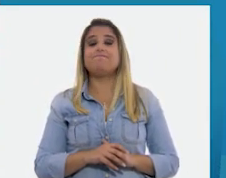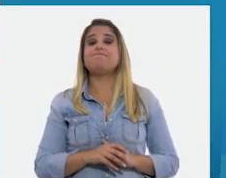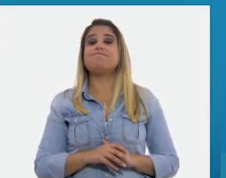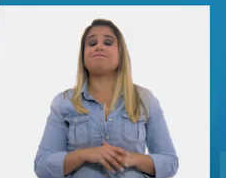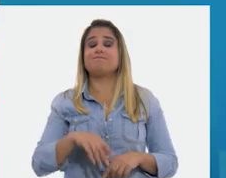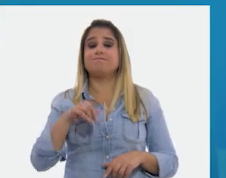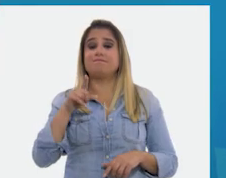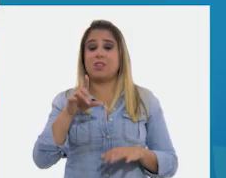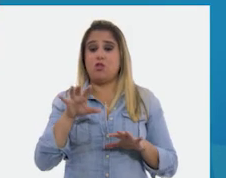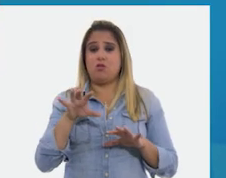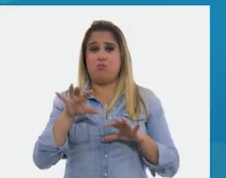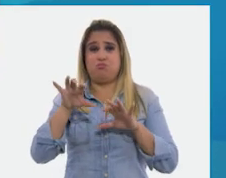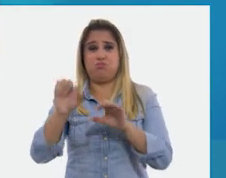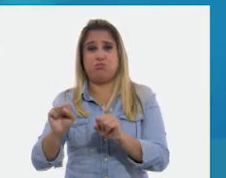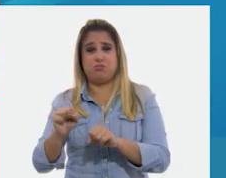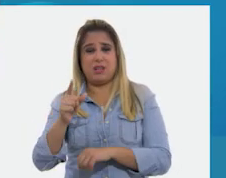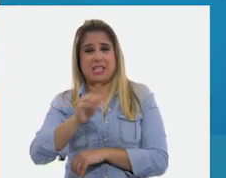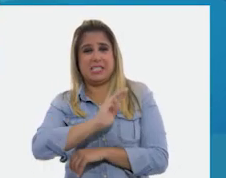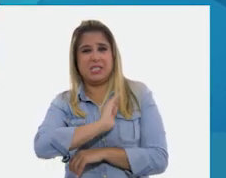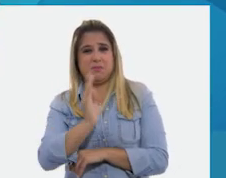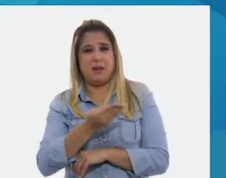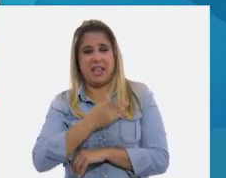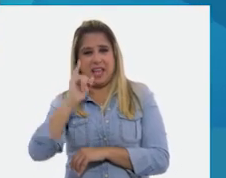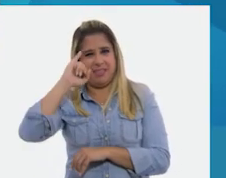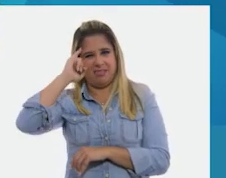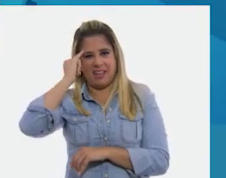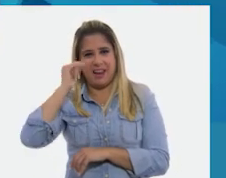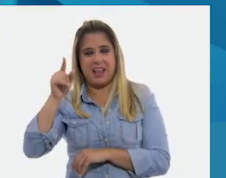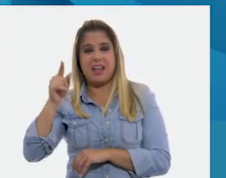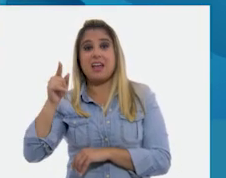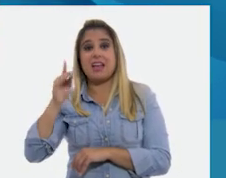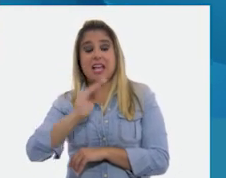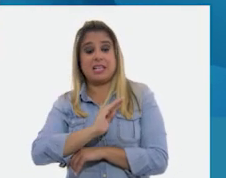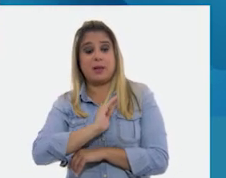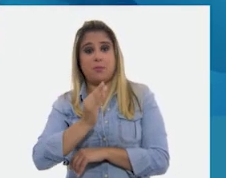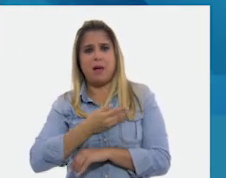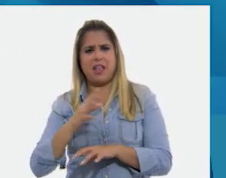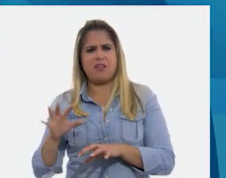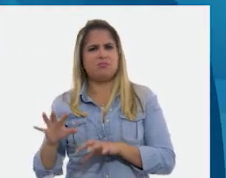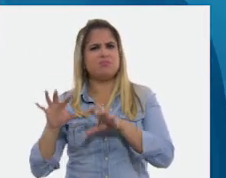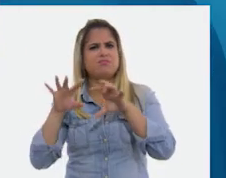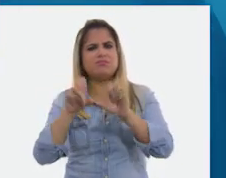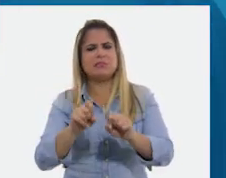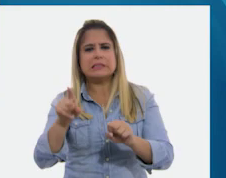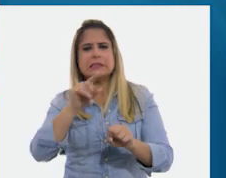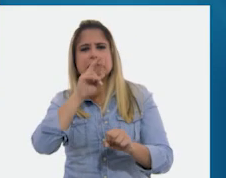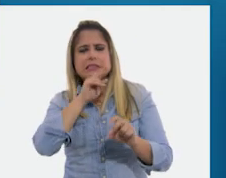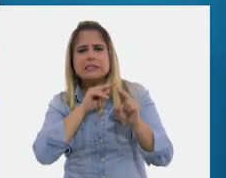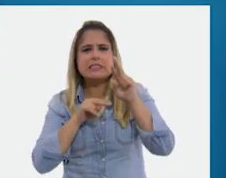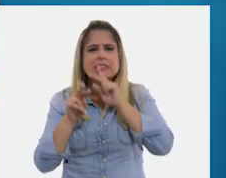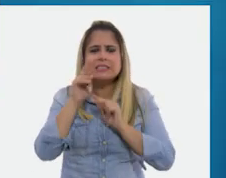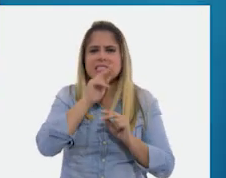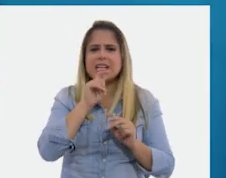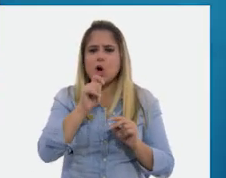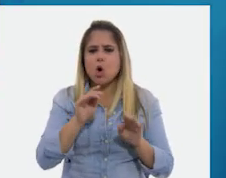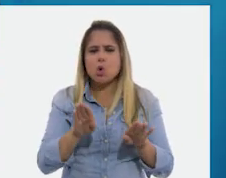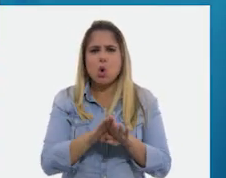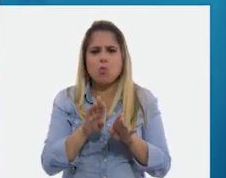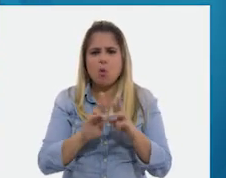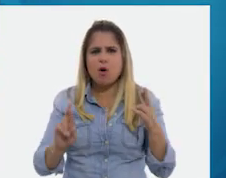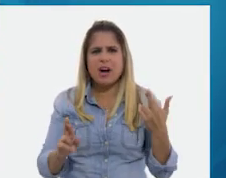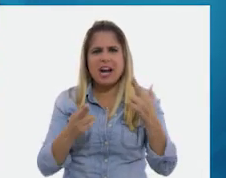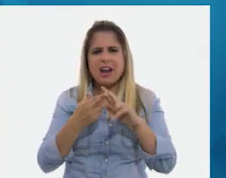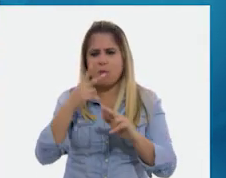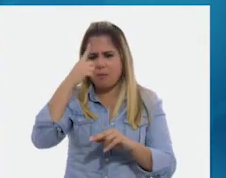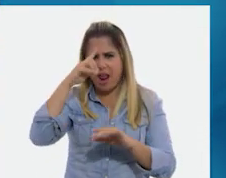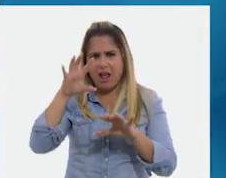Consumada la conquista militar de los pueblos indígenas, la corona española tuvo una gran preocupación: la evangelización del nuevo